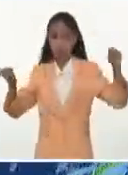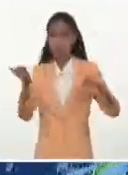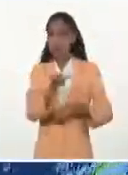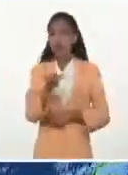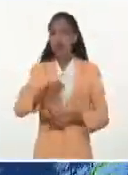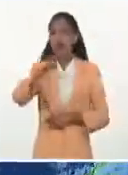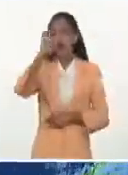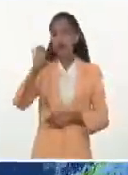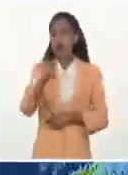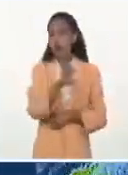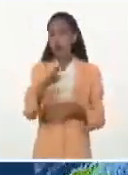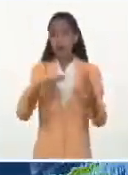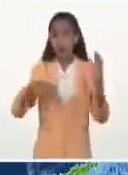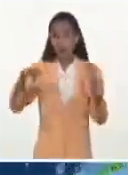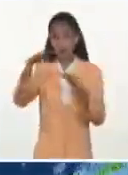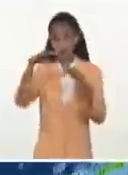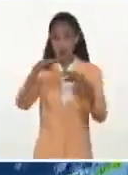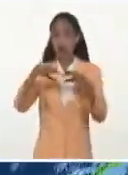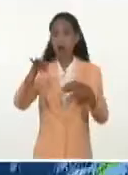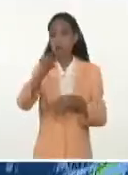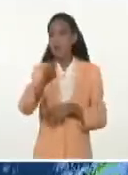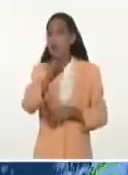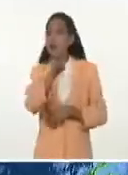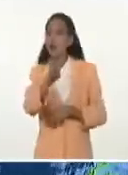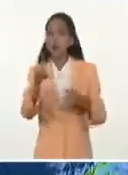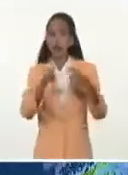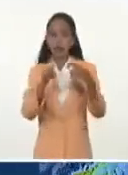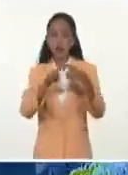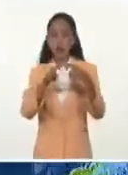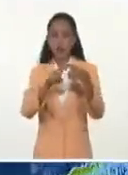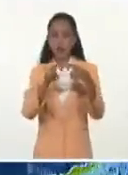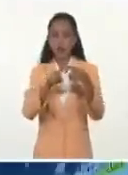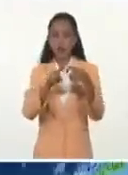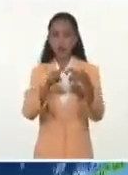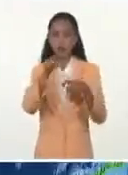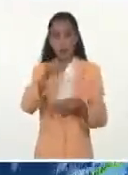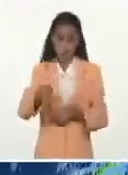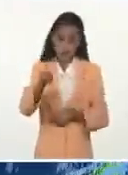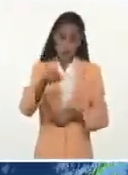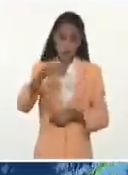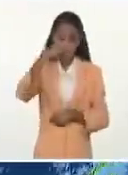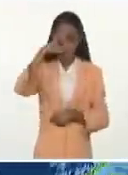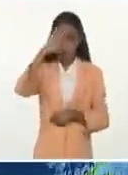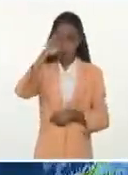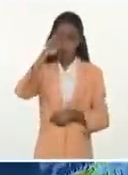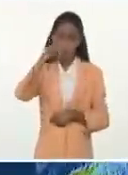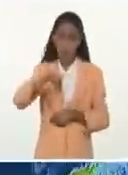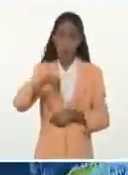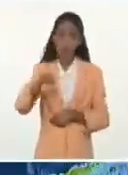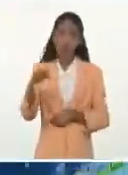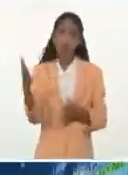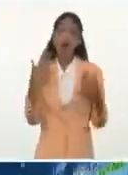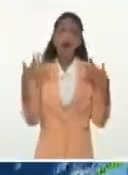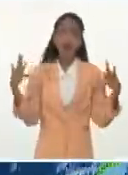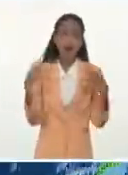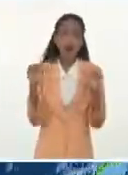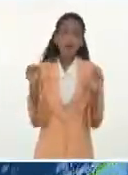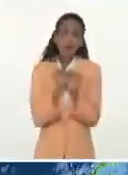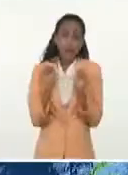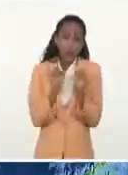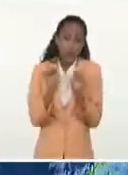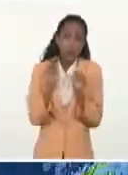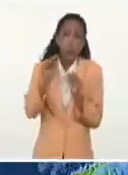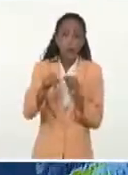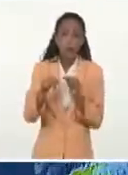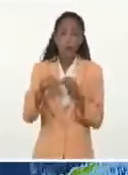noroeste por encima alturas de 12 kilómetros que vienen sobre territorio nacional aportan un aire frío que en combinación con la